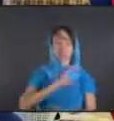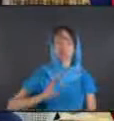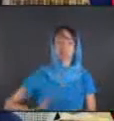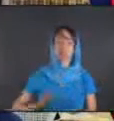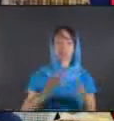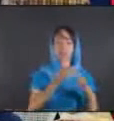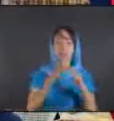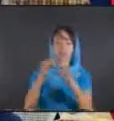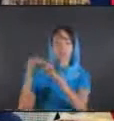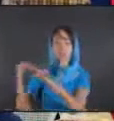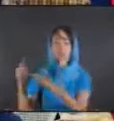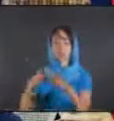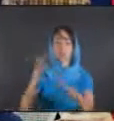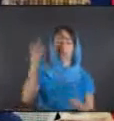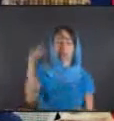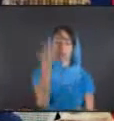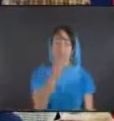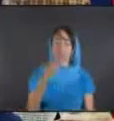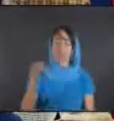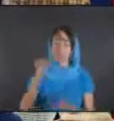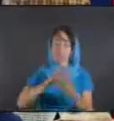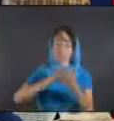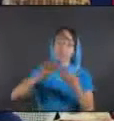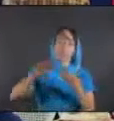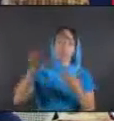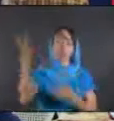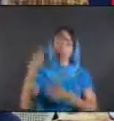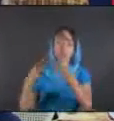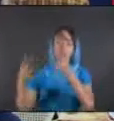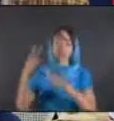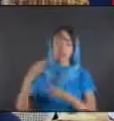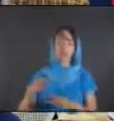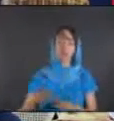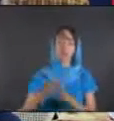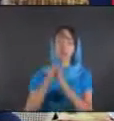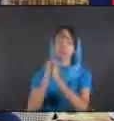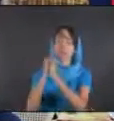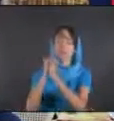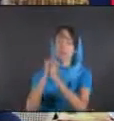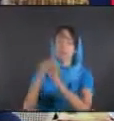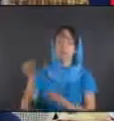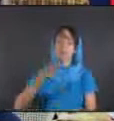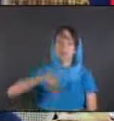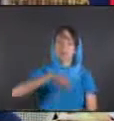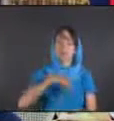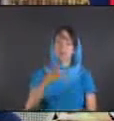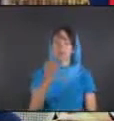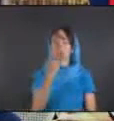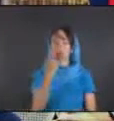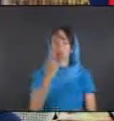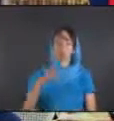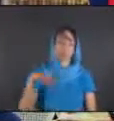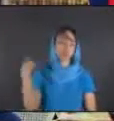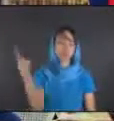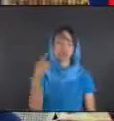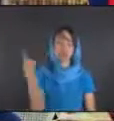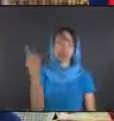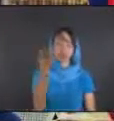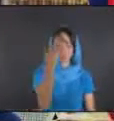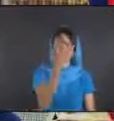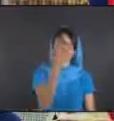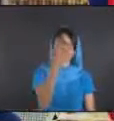temblorosos, sabiendo, Señor, sabiendo, conociendo que nadie por sí mismo es digno